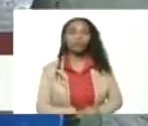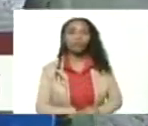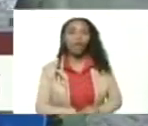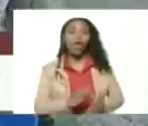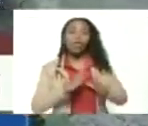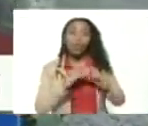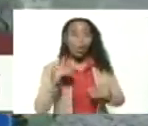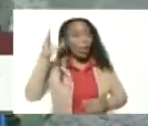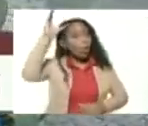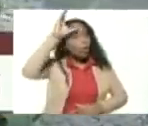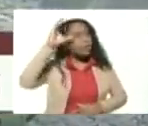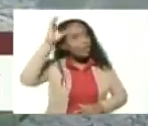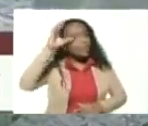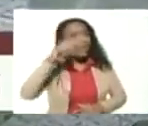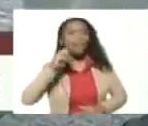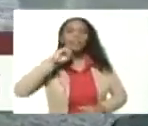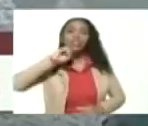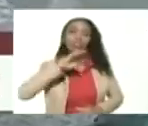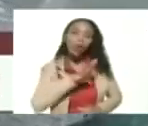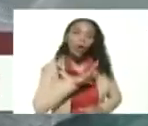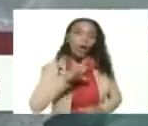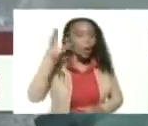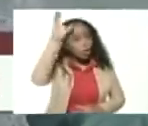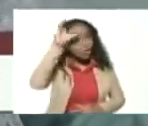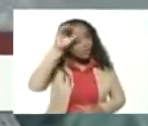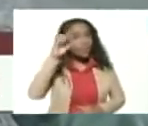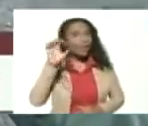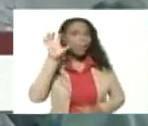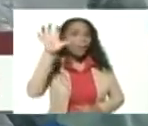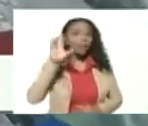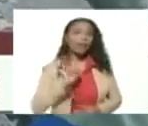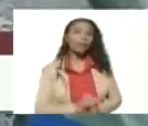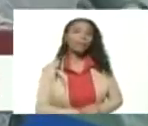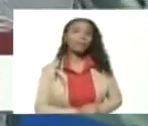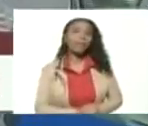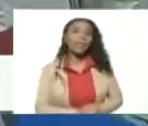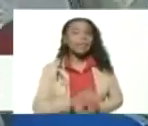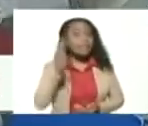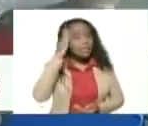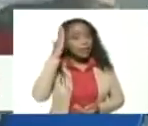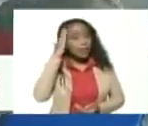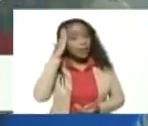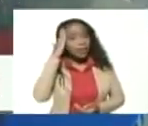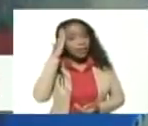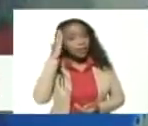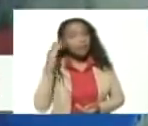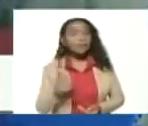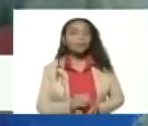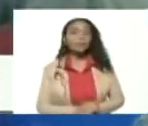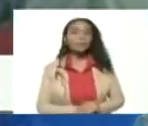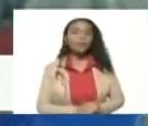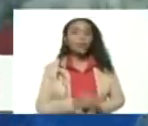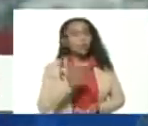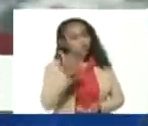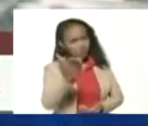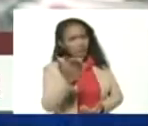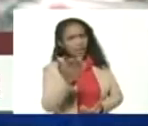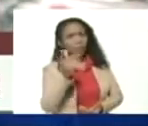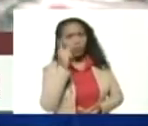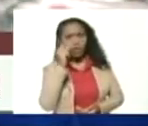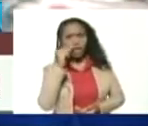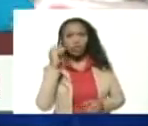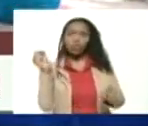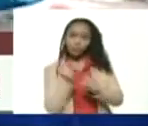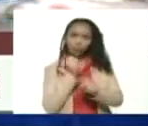tener conciencia de historia, conciencia de patria, y saber que cada quien, ustedes muchachos